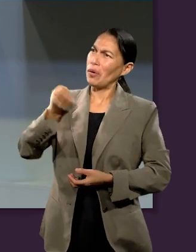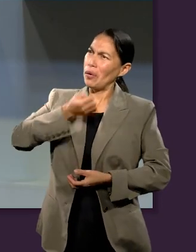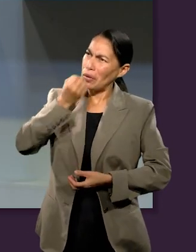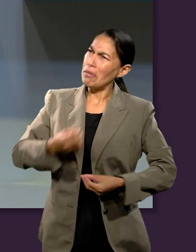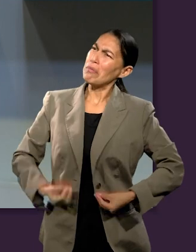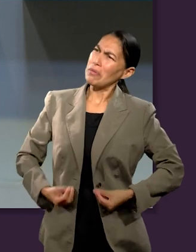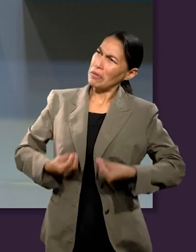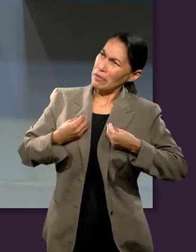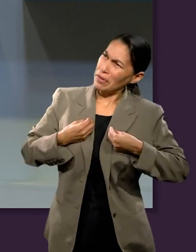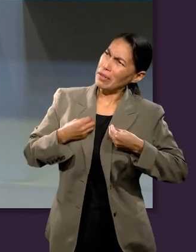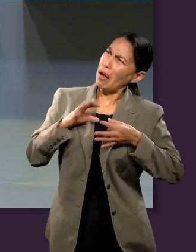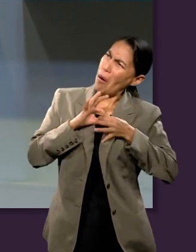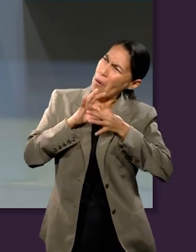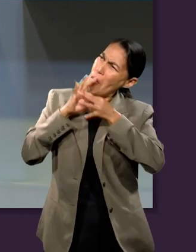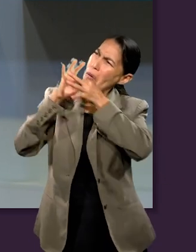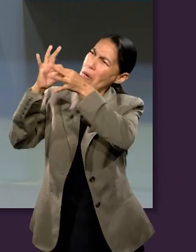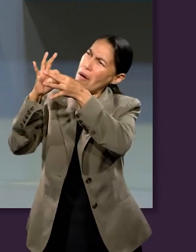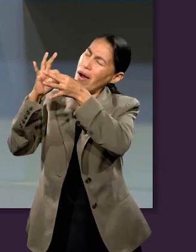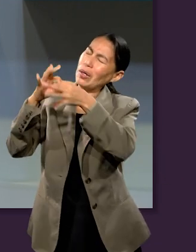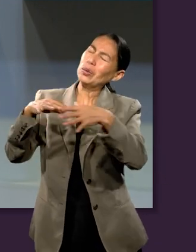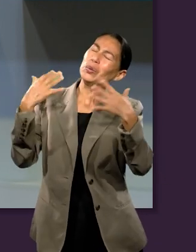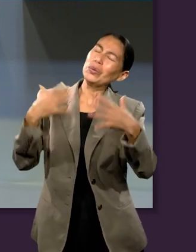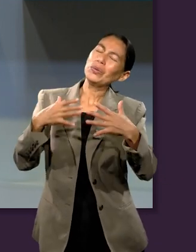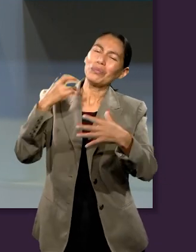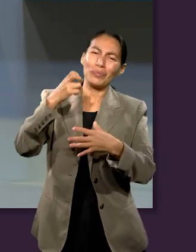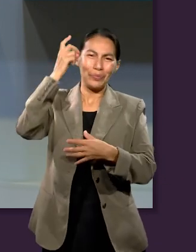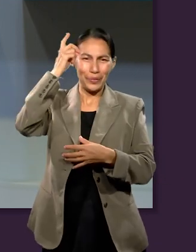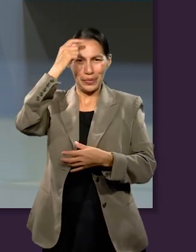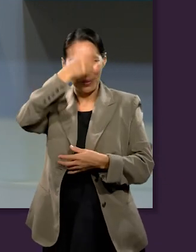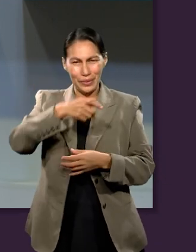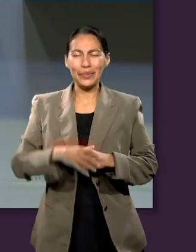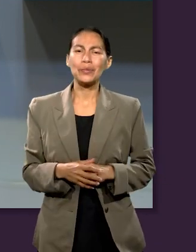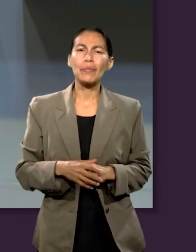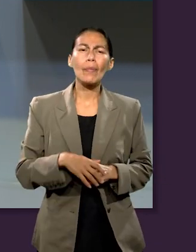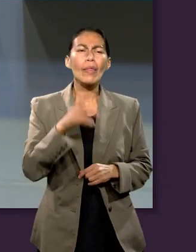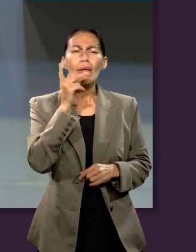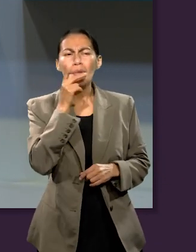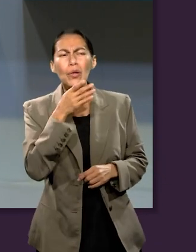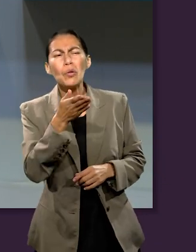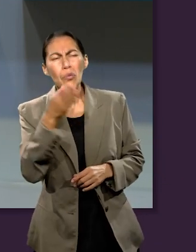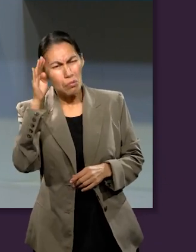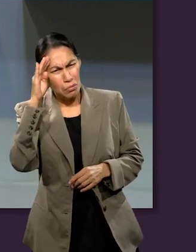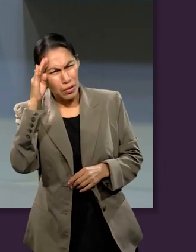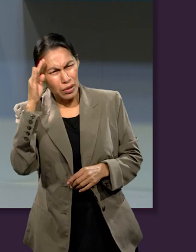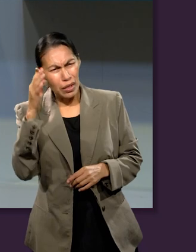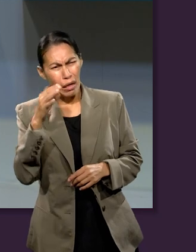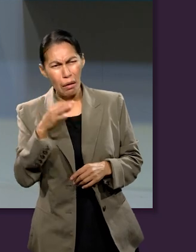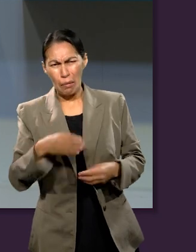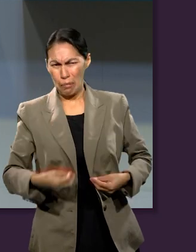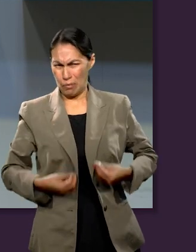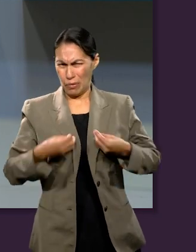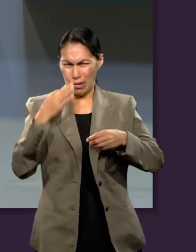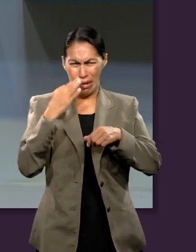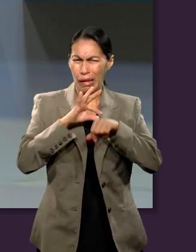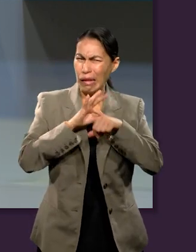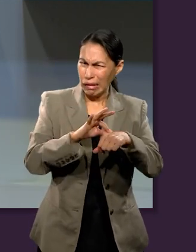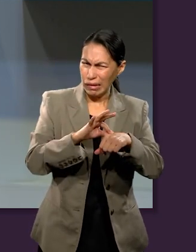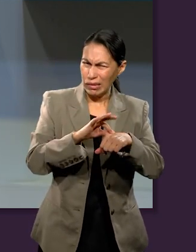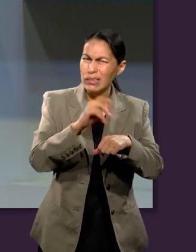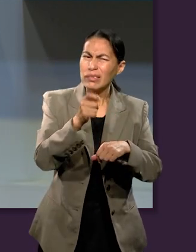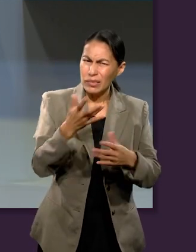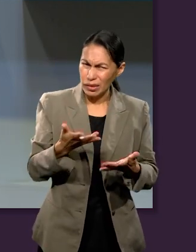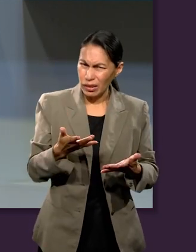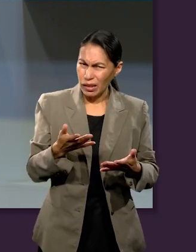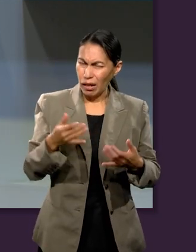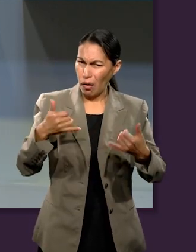ella menciona es tienes que vivirlo Qué elementos tú consideras que el joven